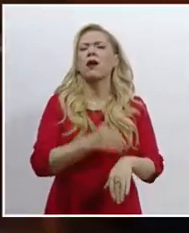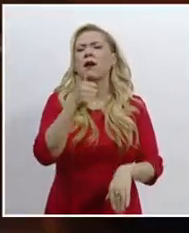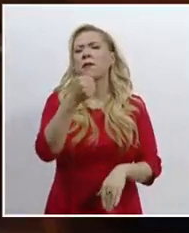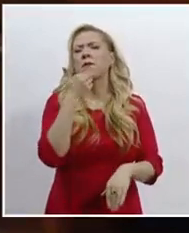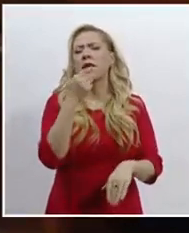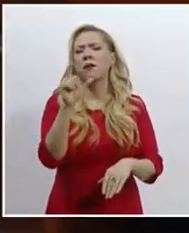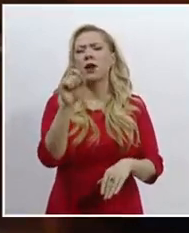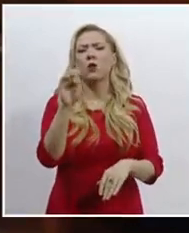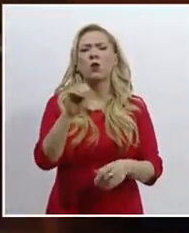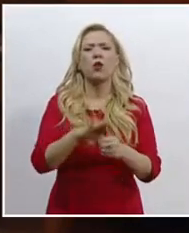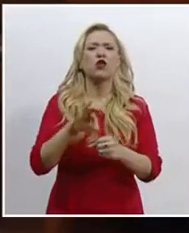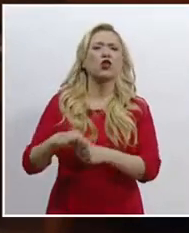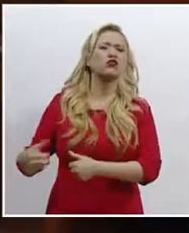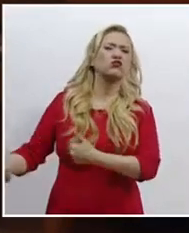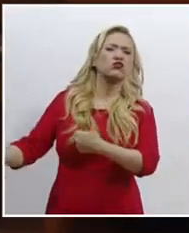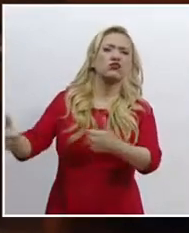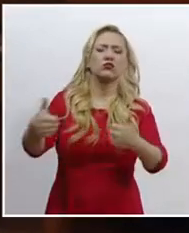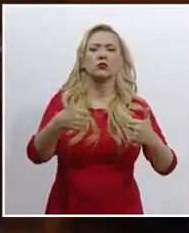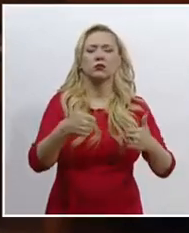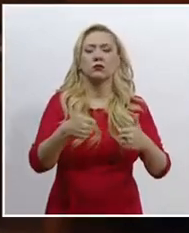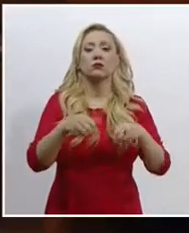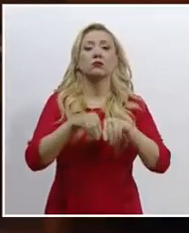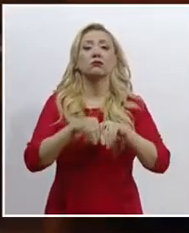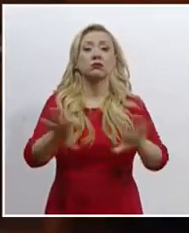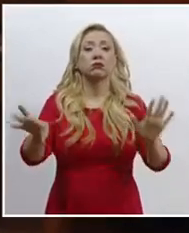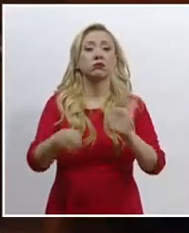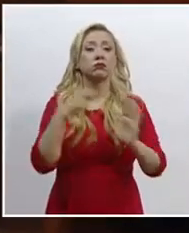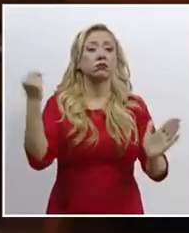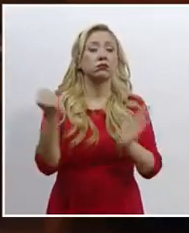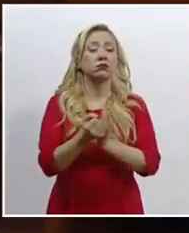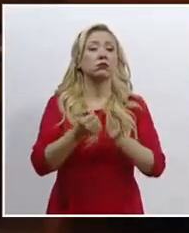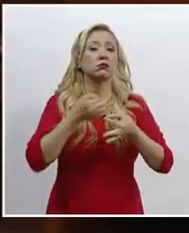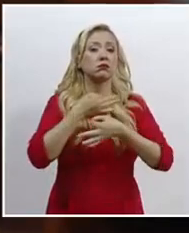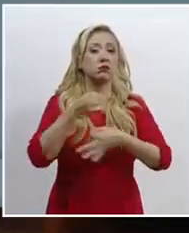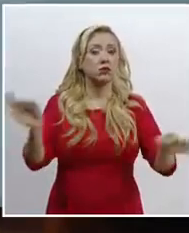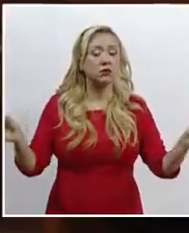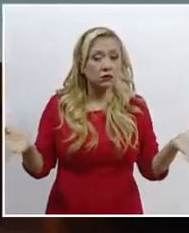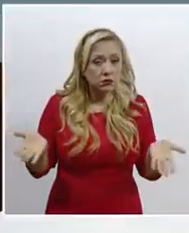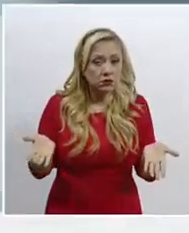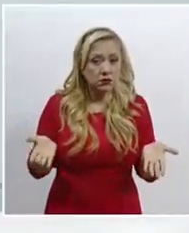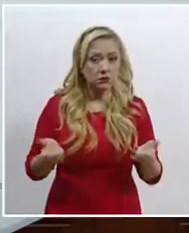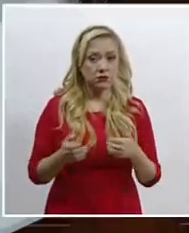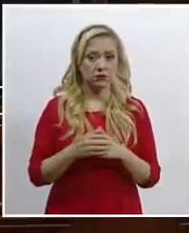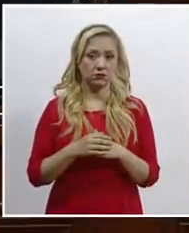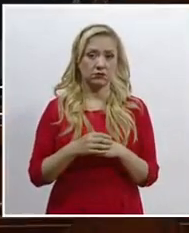29 votos a favor y de la consecuente promulgación y publicación respectiva.